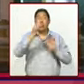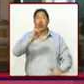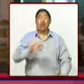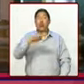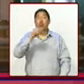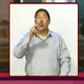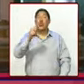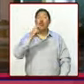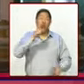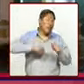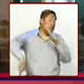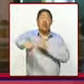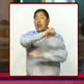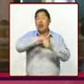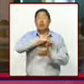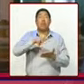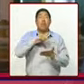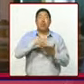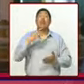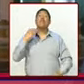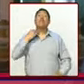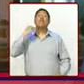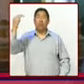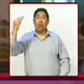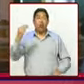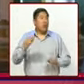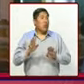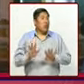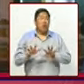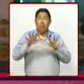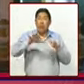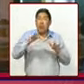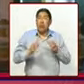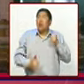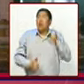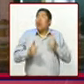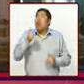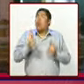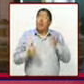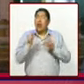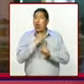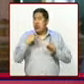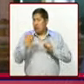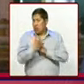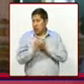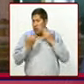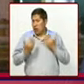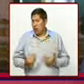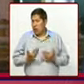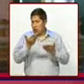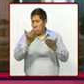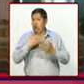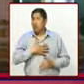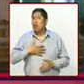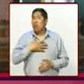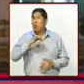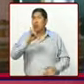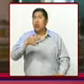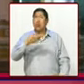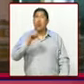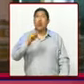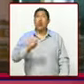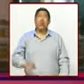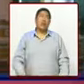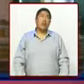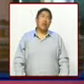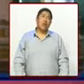en inmediaciones de la Plaza Murillo para que tú nos des más o menos un reporte. ¿Cuál es la situación en este momento en kilómetro cero, John?